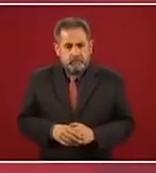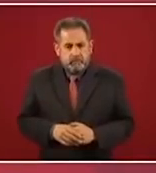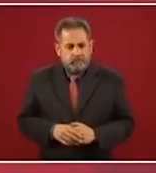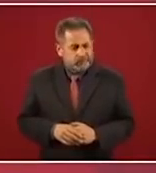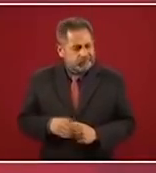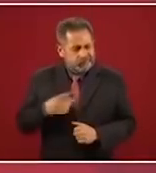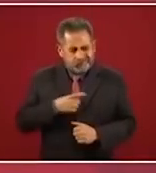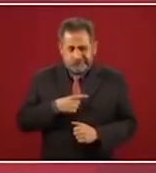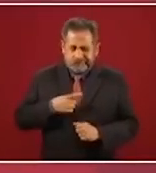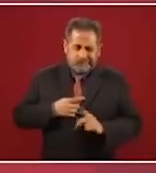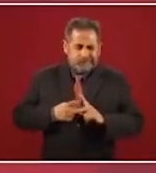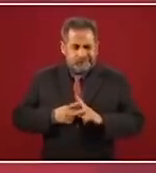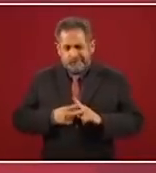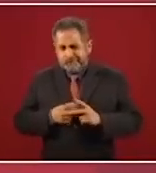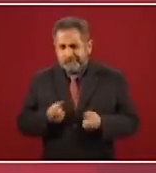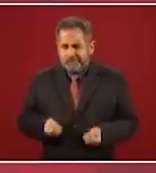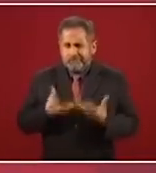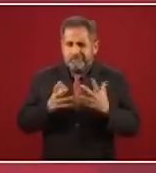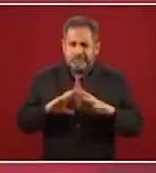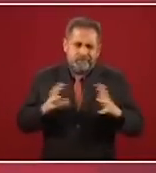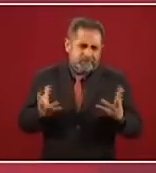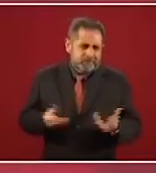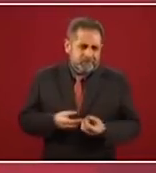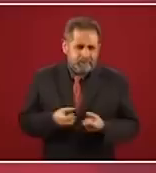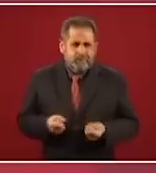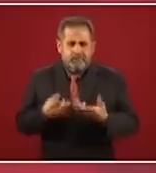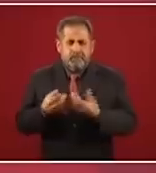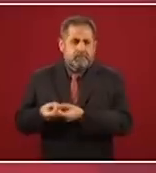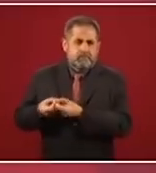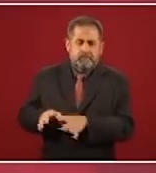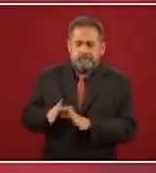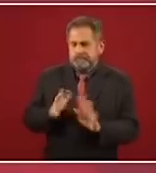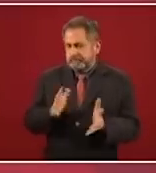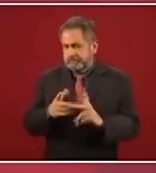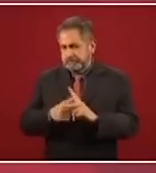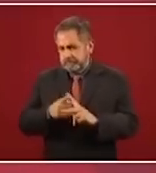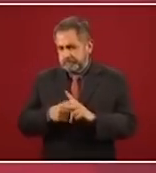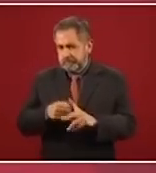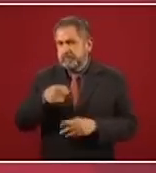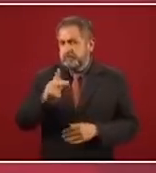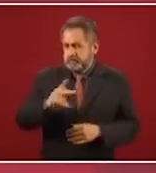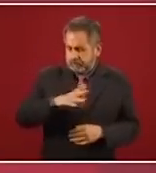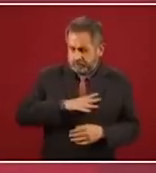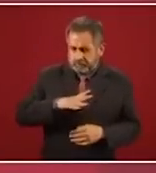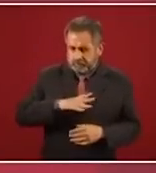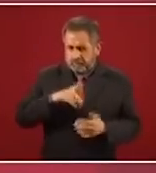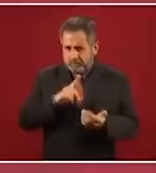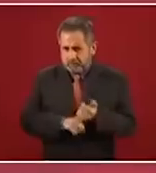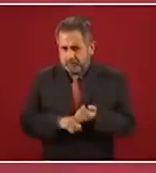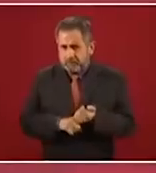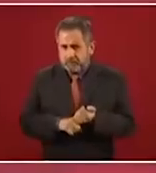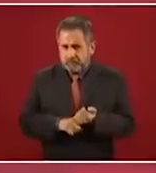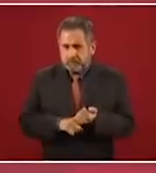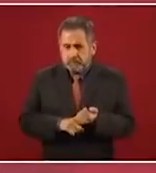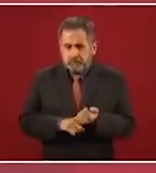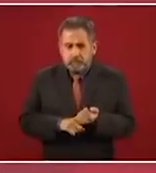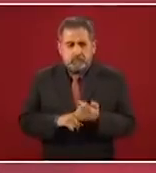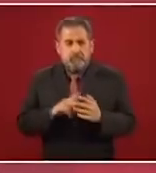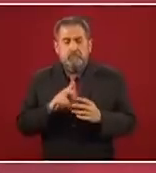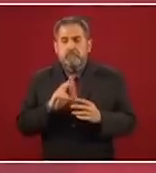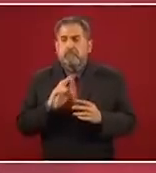debe haber un estimado de la pérdida, pero sí tenemos lo que hemos dejado de perder